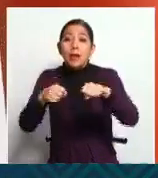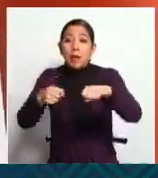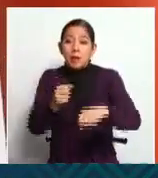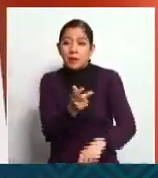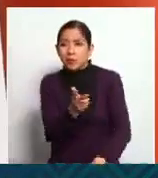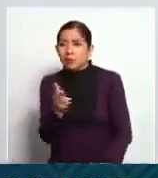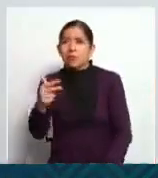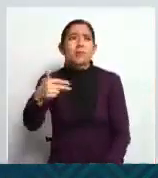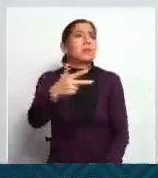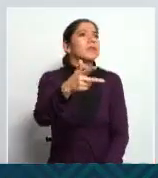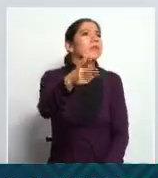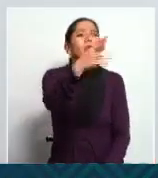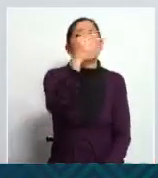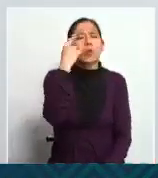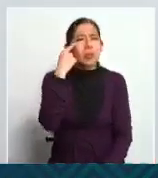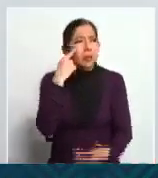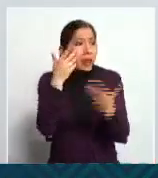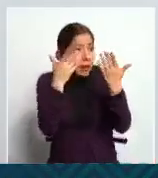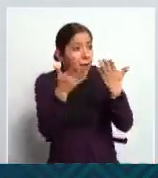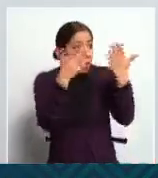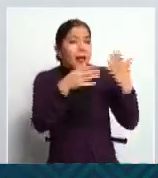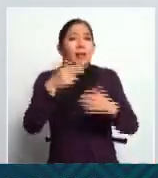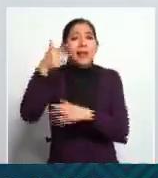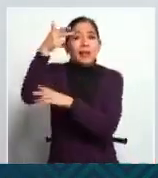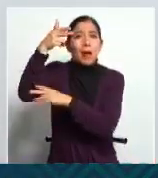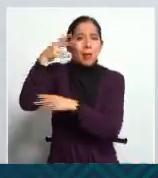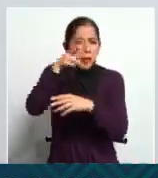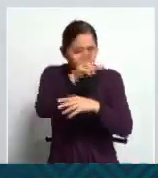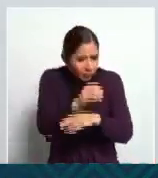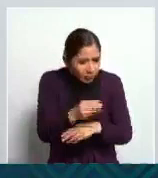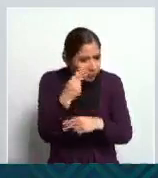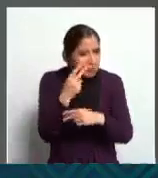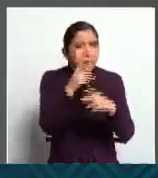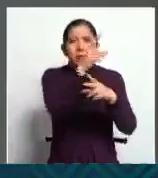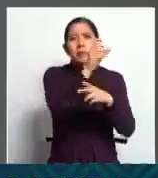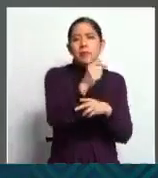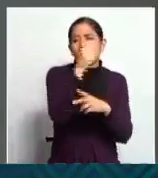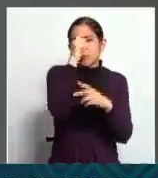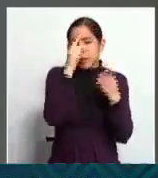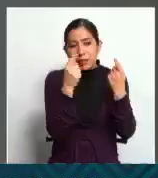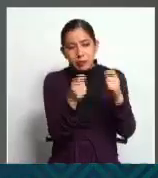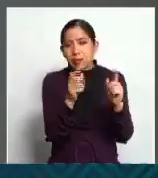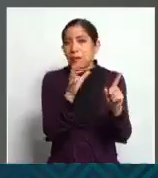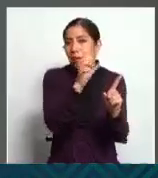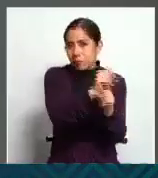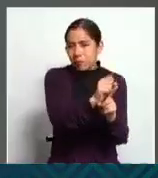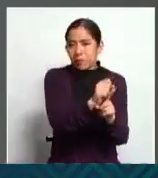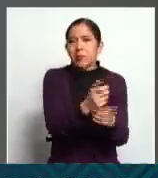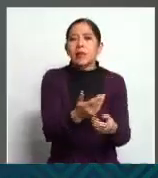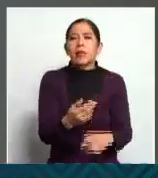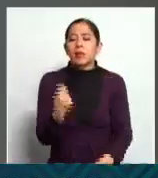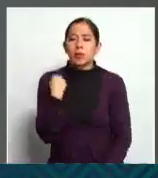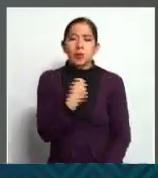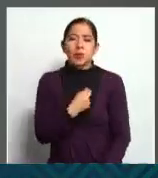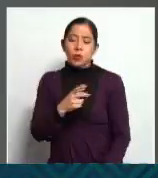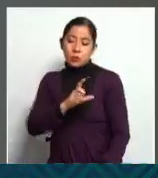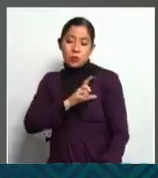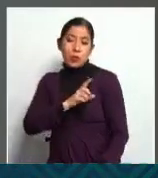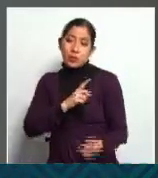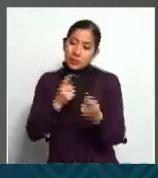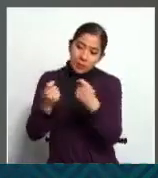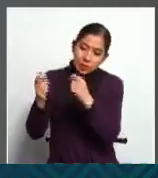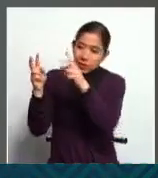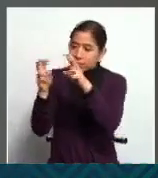y poder capturarlos. Y lo que vamos a hacer es abrir un caso por tentativa de rapto ante la FELCB y